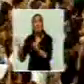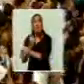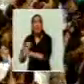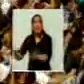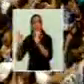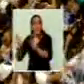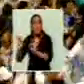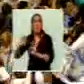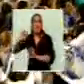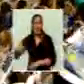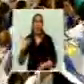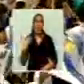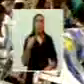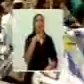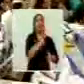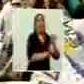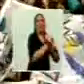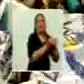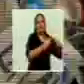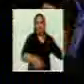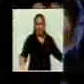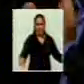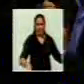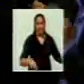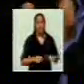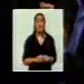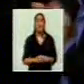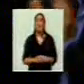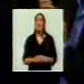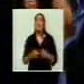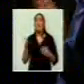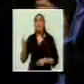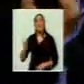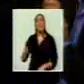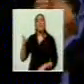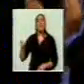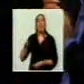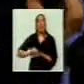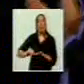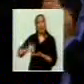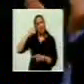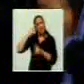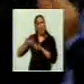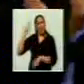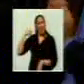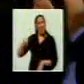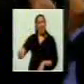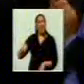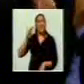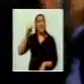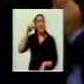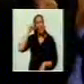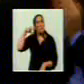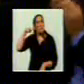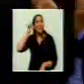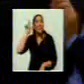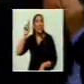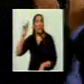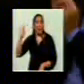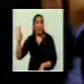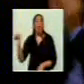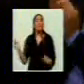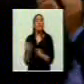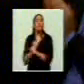Es una iniciativa del diputado de Pedro que fue sancionada por el Parlamento